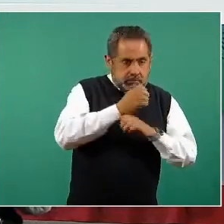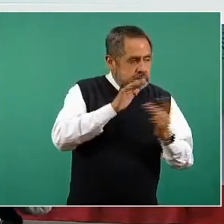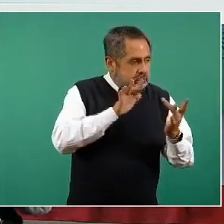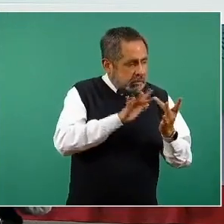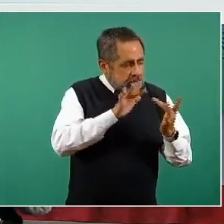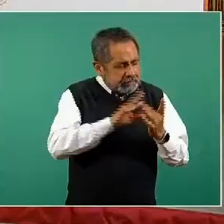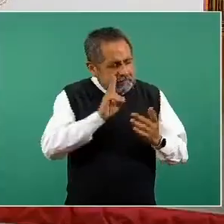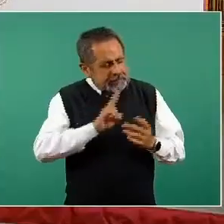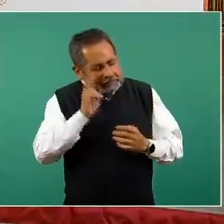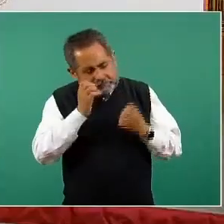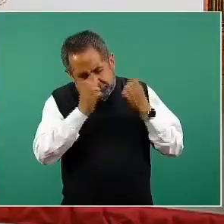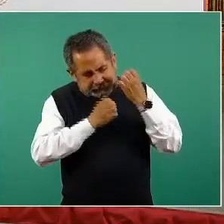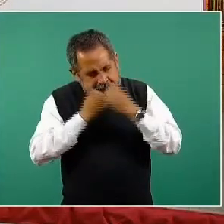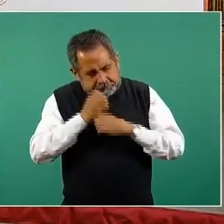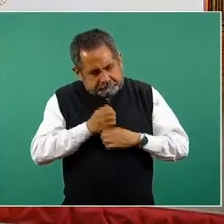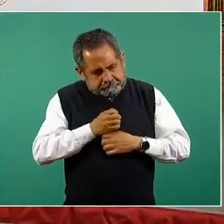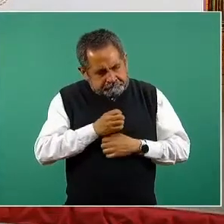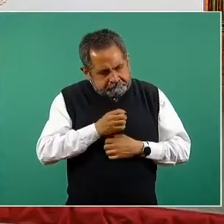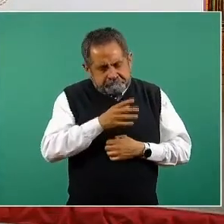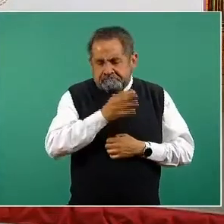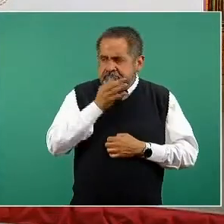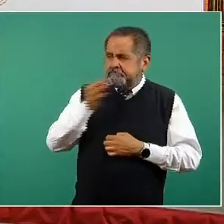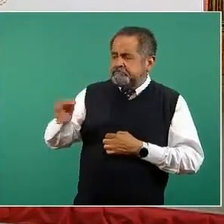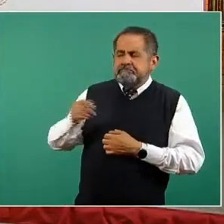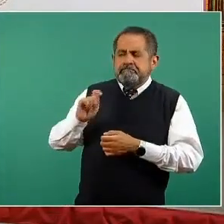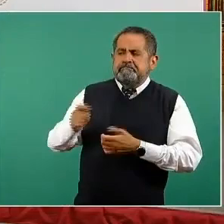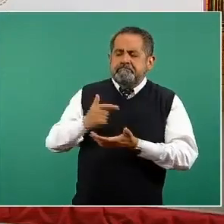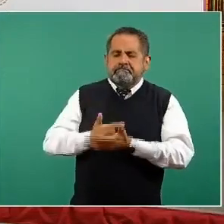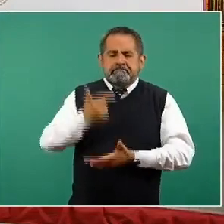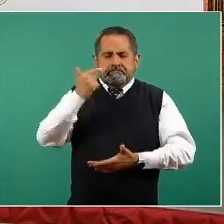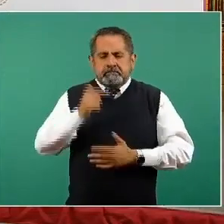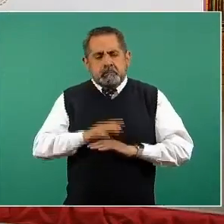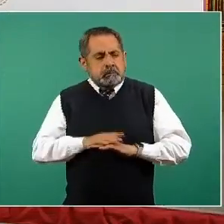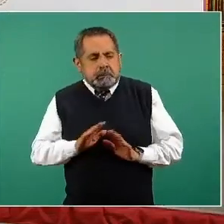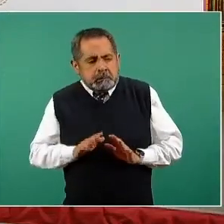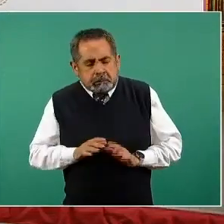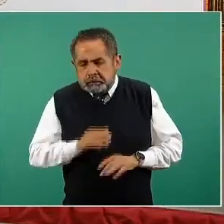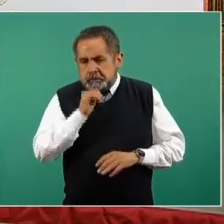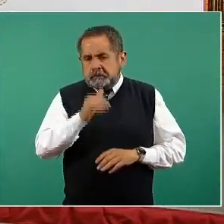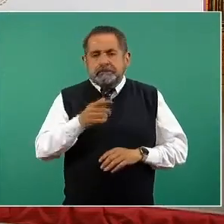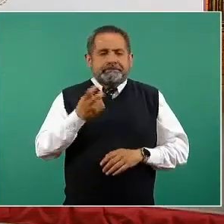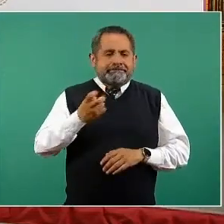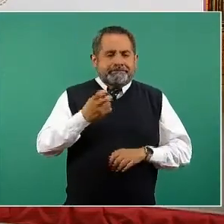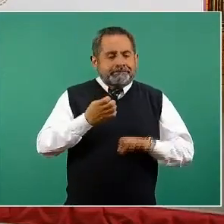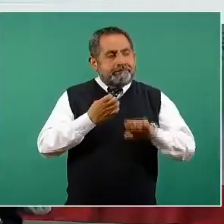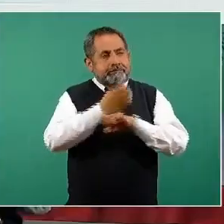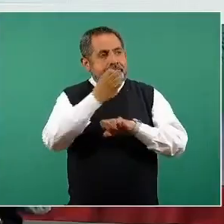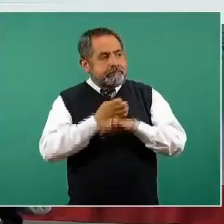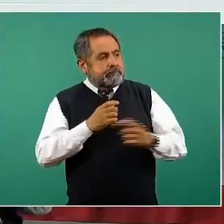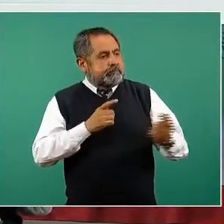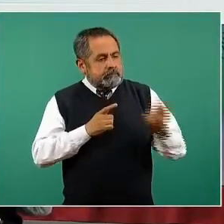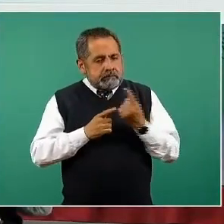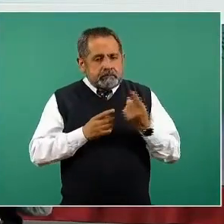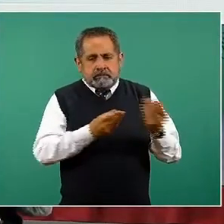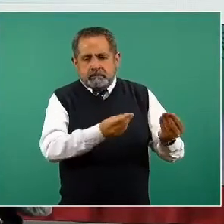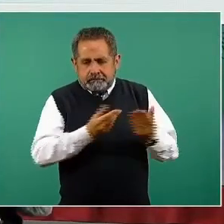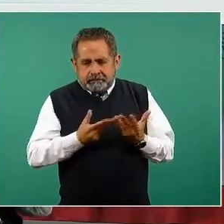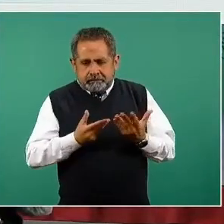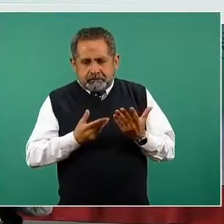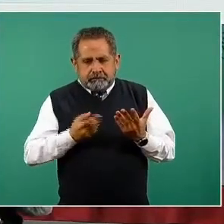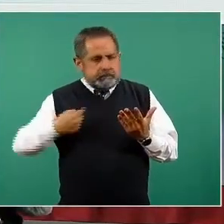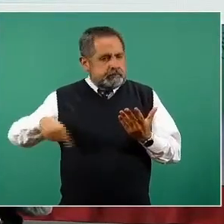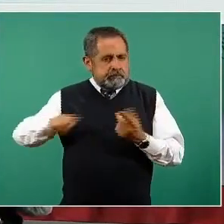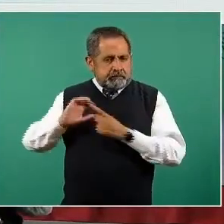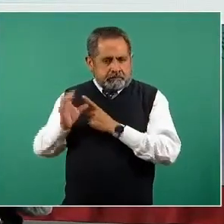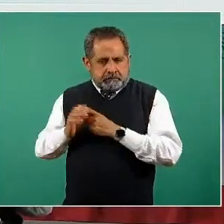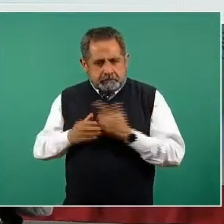federativas que clasifican y notifican estos ESAVIs graves, a través de la cual la entidad federativa presenta ante este